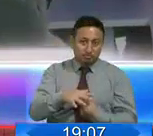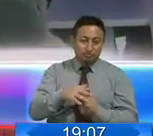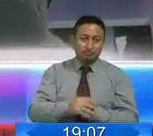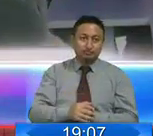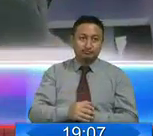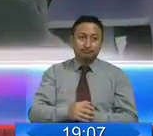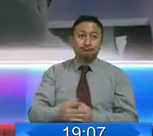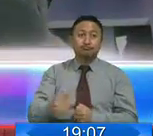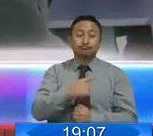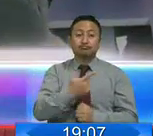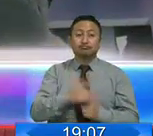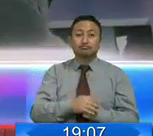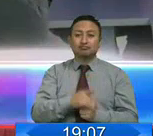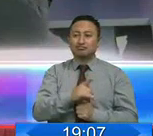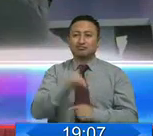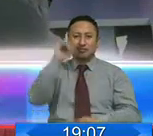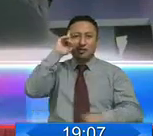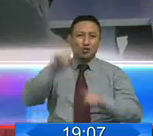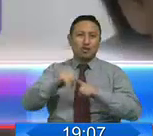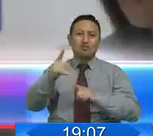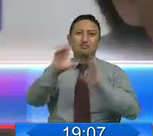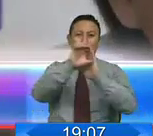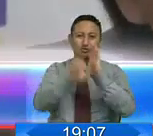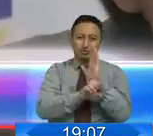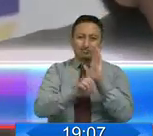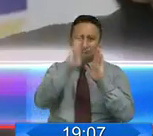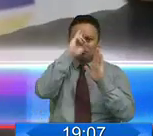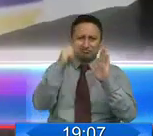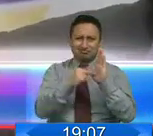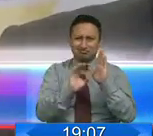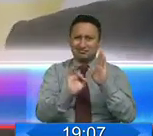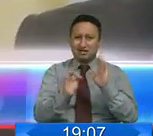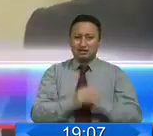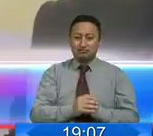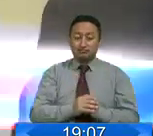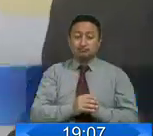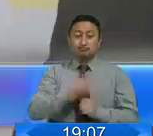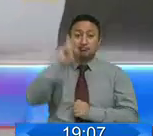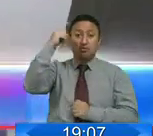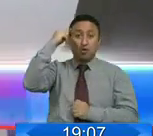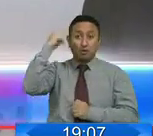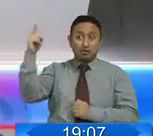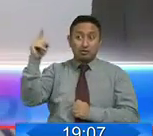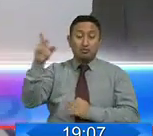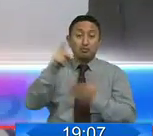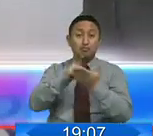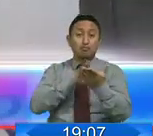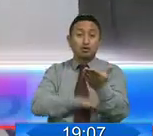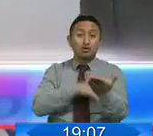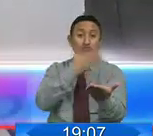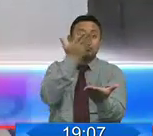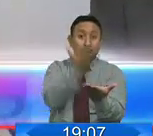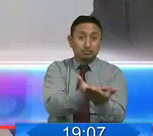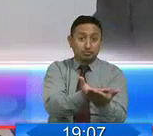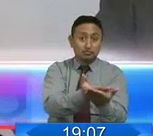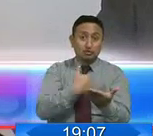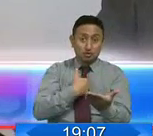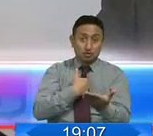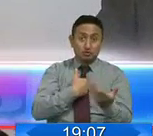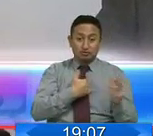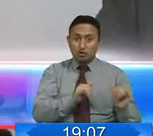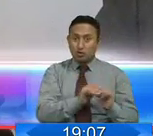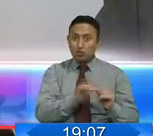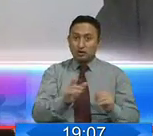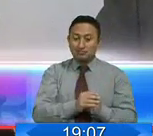cual las califican como inconstitucionales apenas el gobierno presente su proyecto nosotros presentaremos